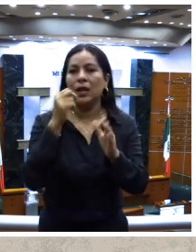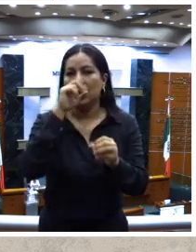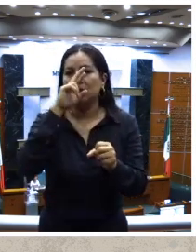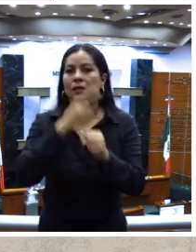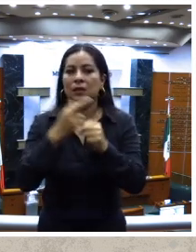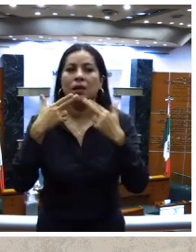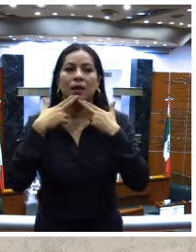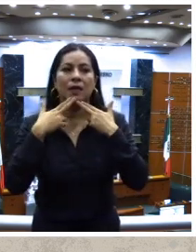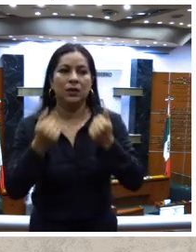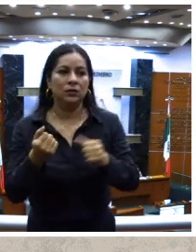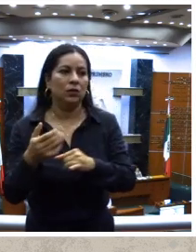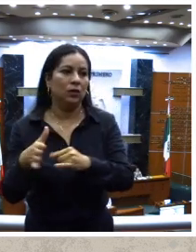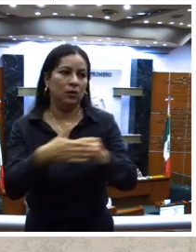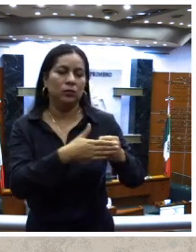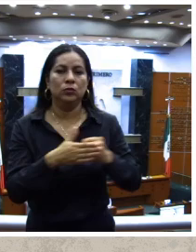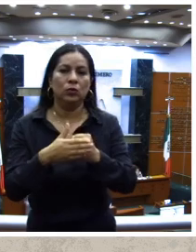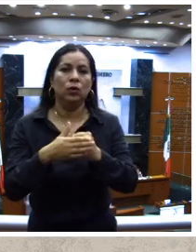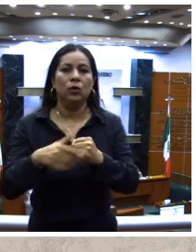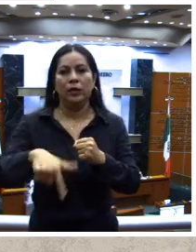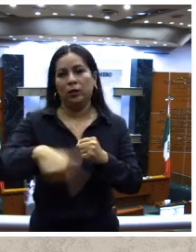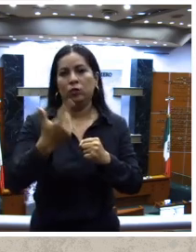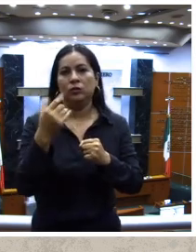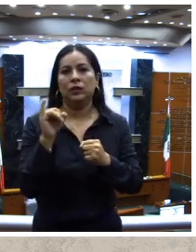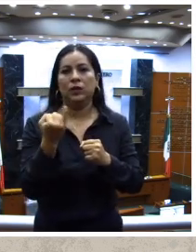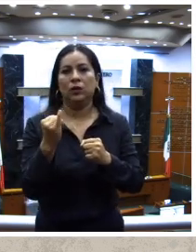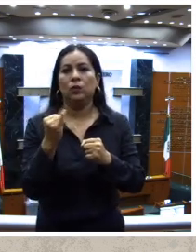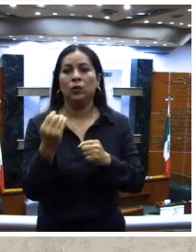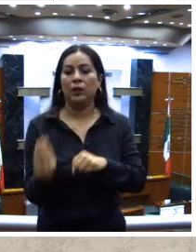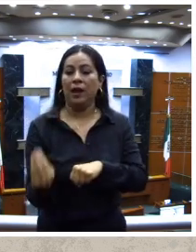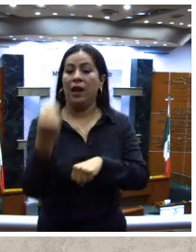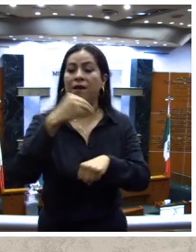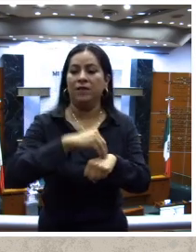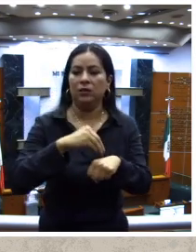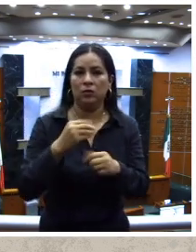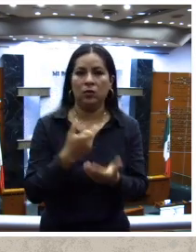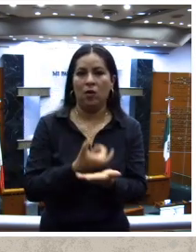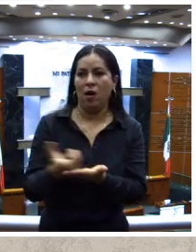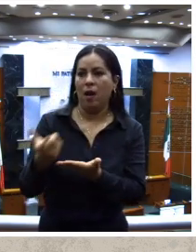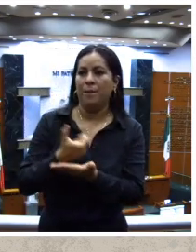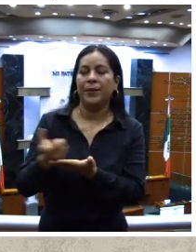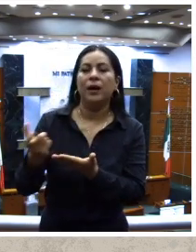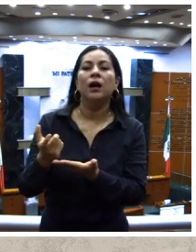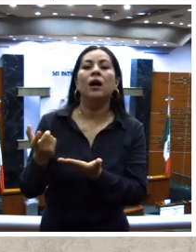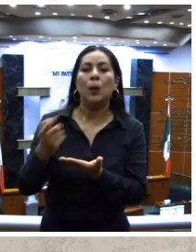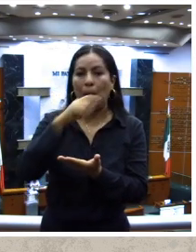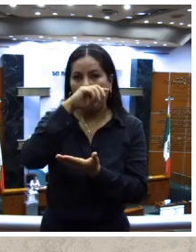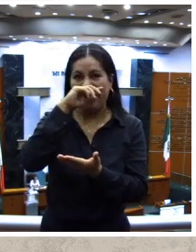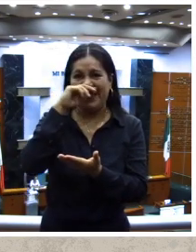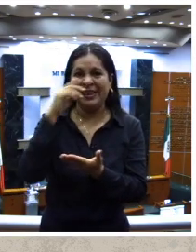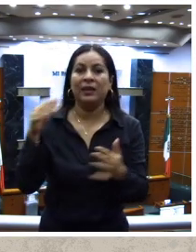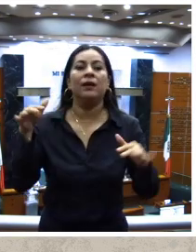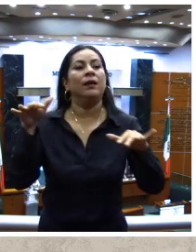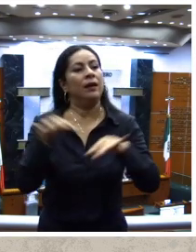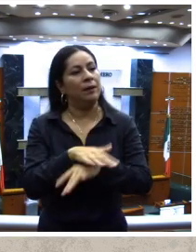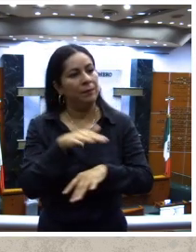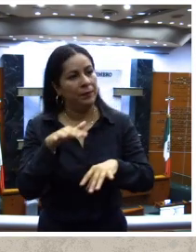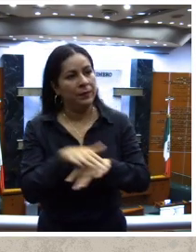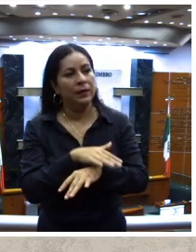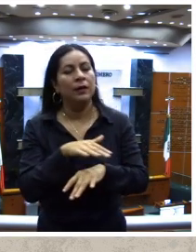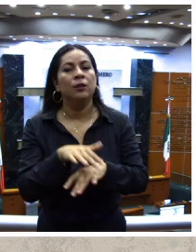Secretaría de Hacienda anunció el pasado 12 de junio que abonó a la deuda externa de México